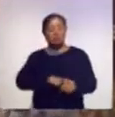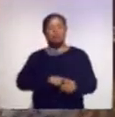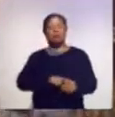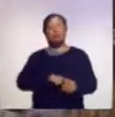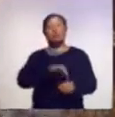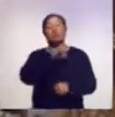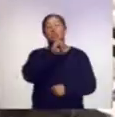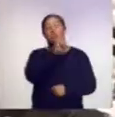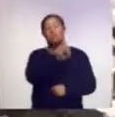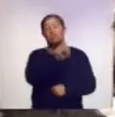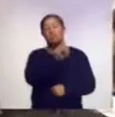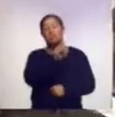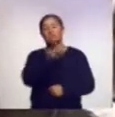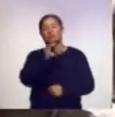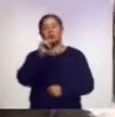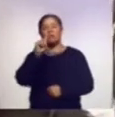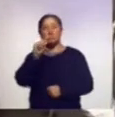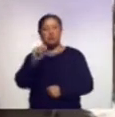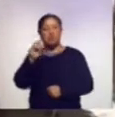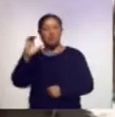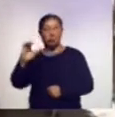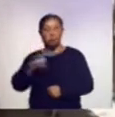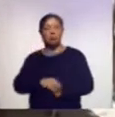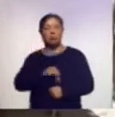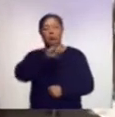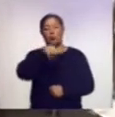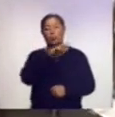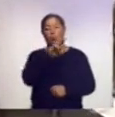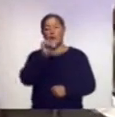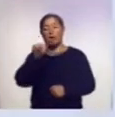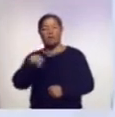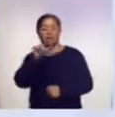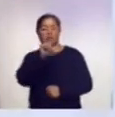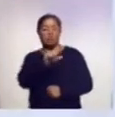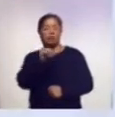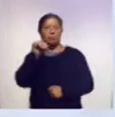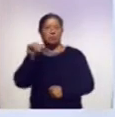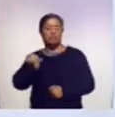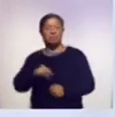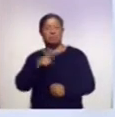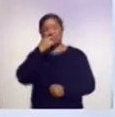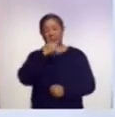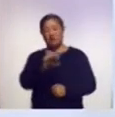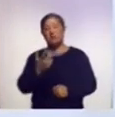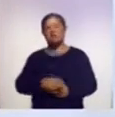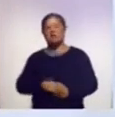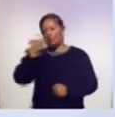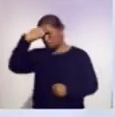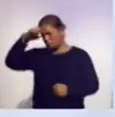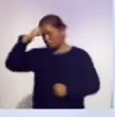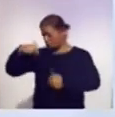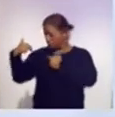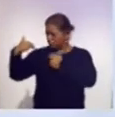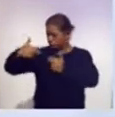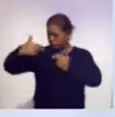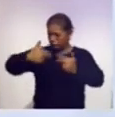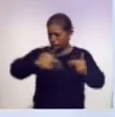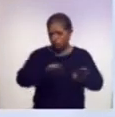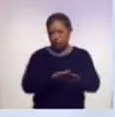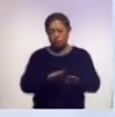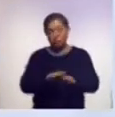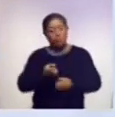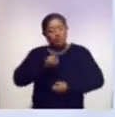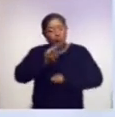Antonio González Necoechea, habló del legado y experiencia que se transmite a través del quehacer artesanal.